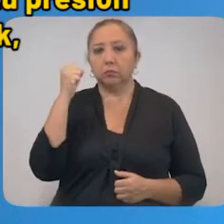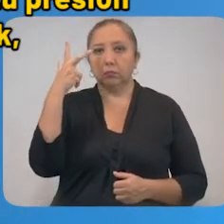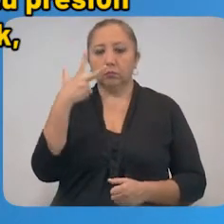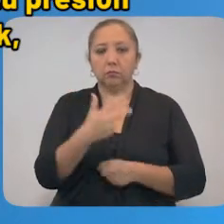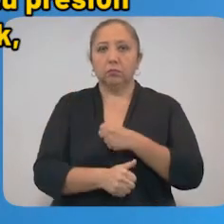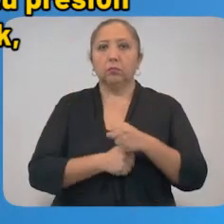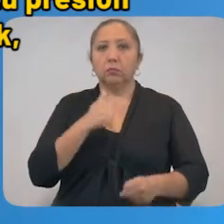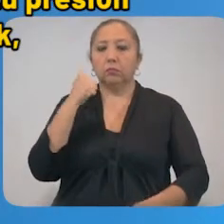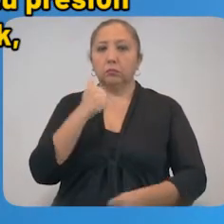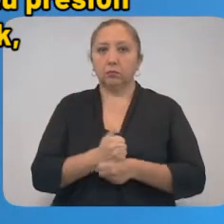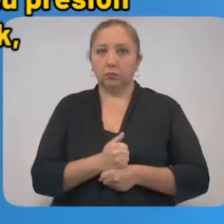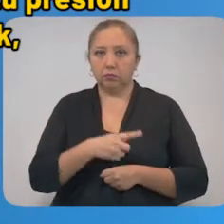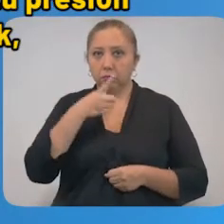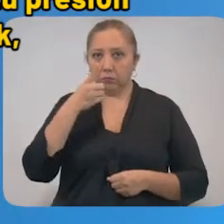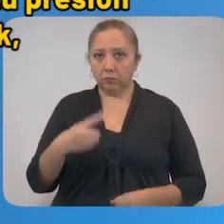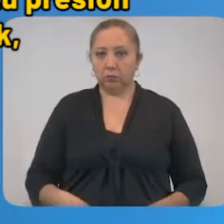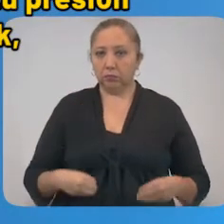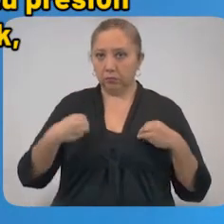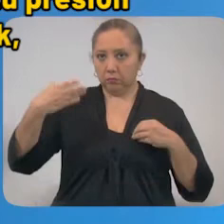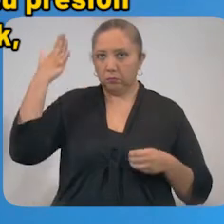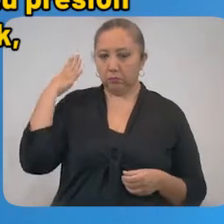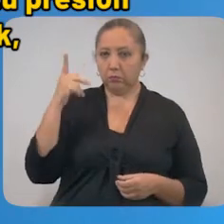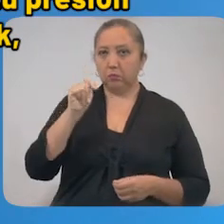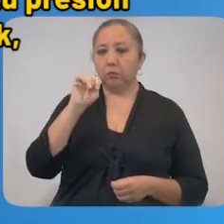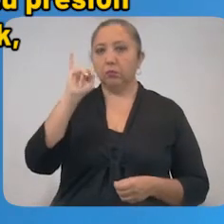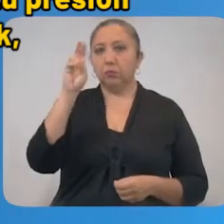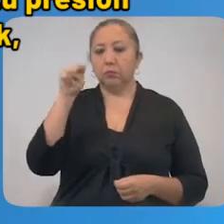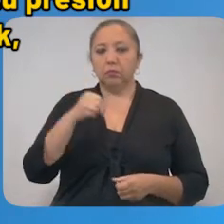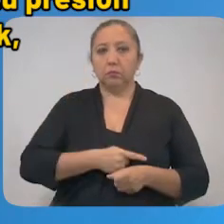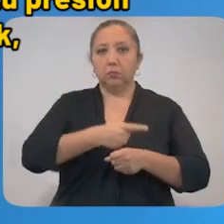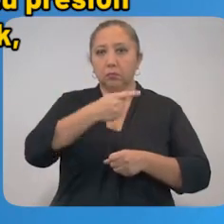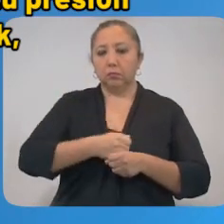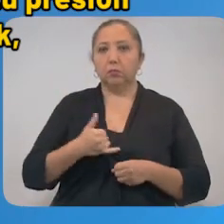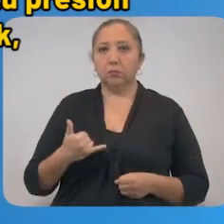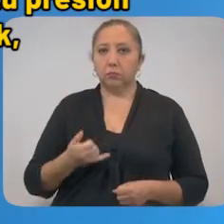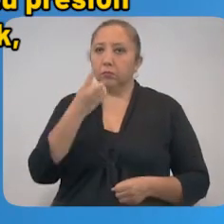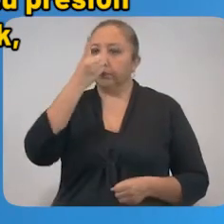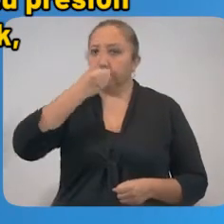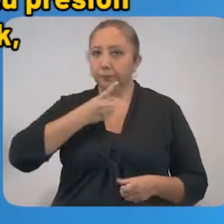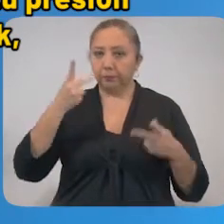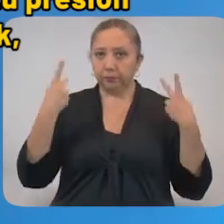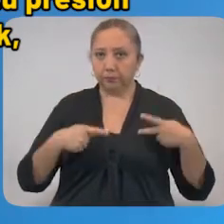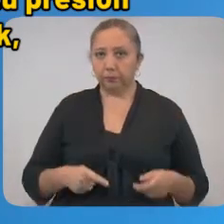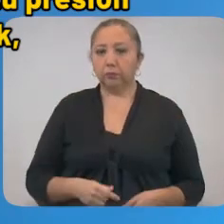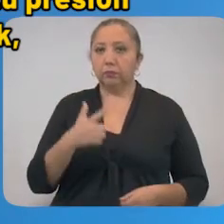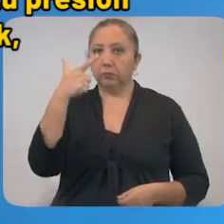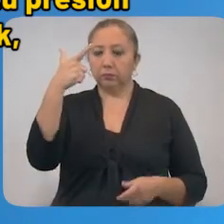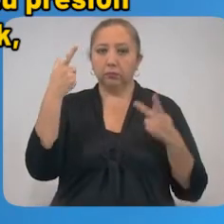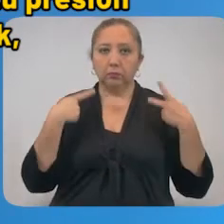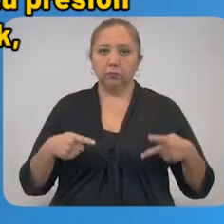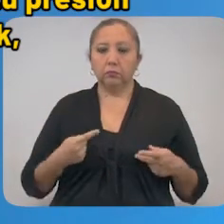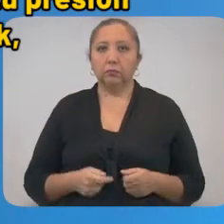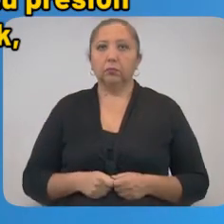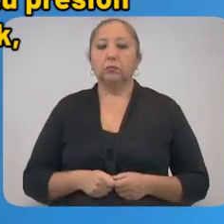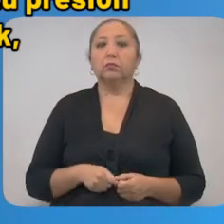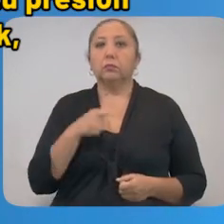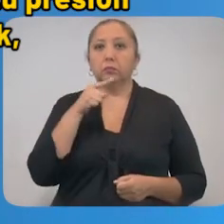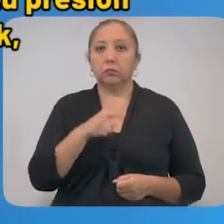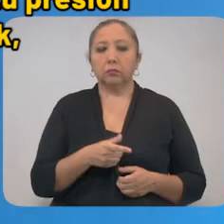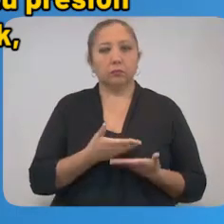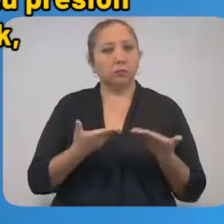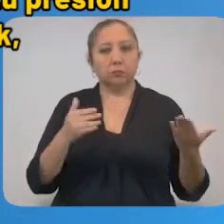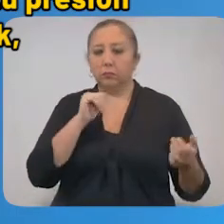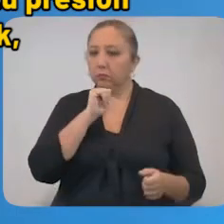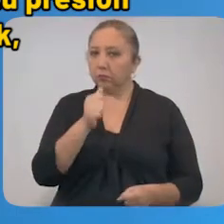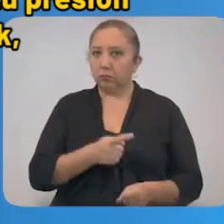68 años de edad, originario y residente de Tinum, con hipertensión y diabetes. El paciente vivía con 7 personas, las cuales hasta el